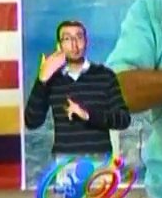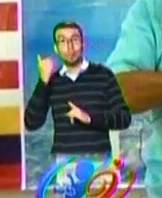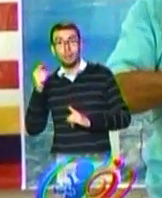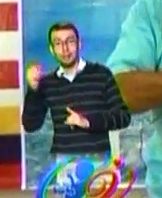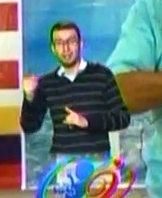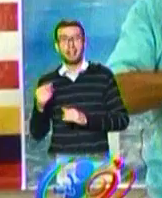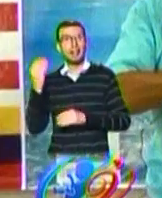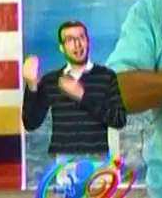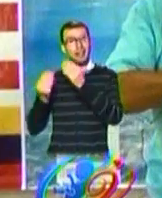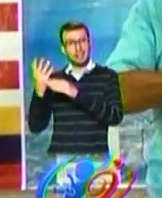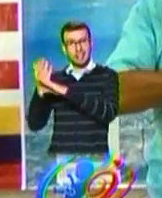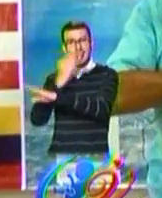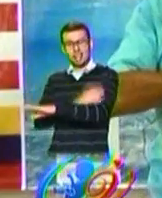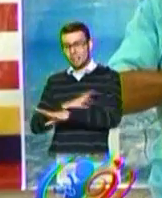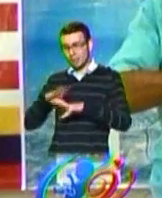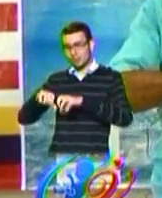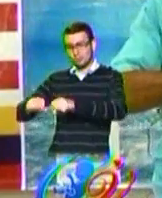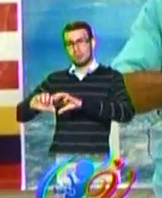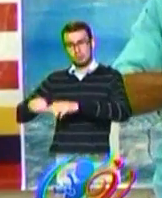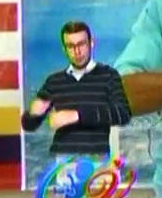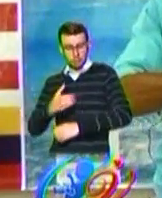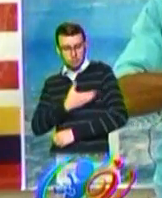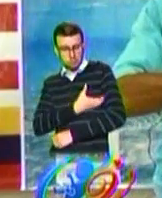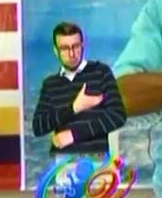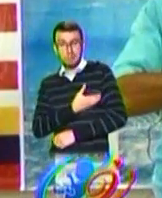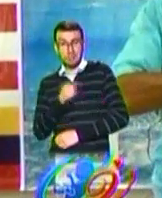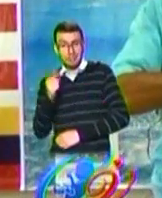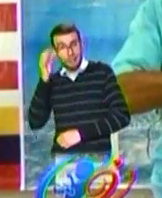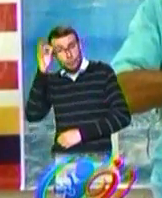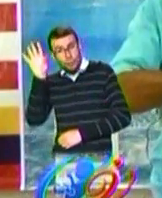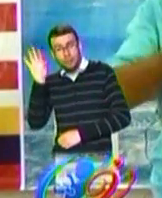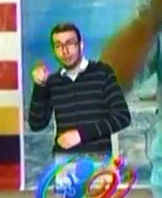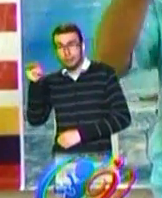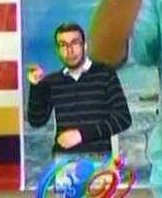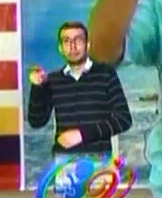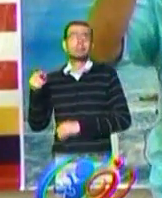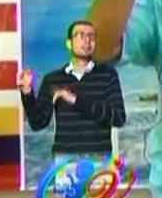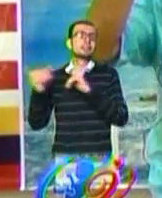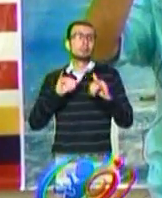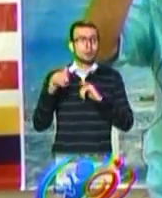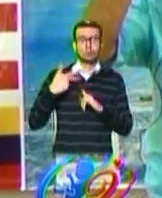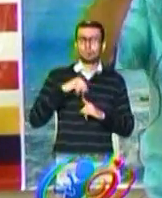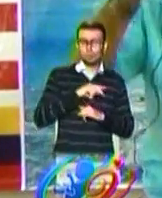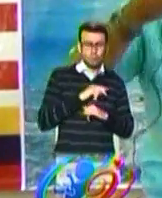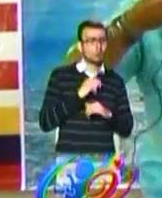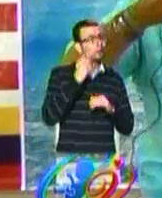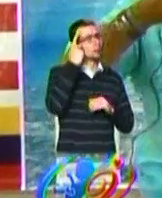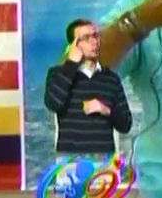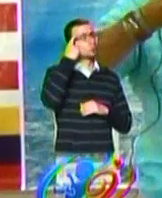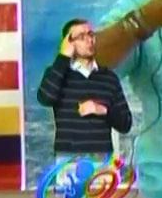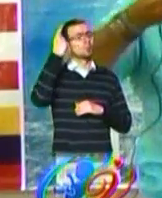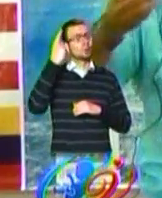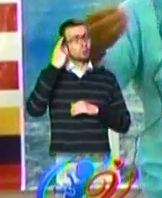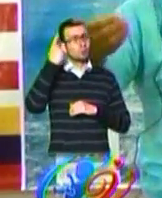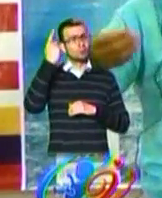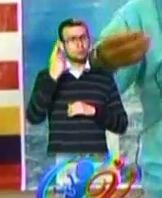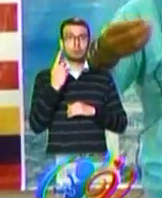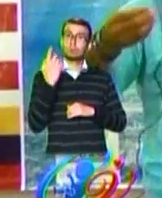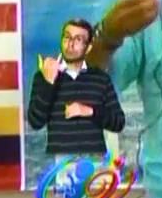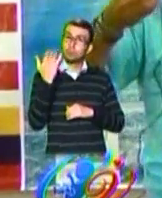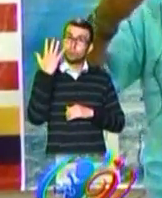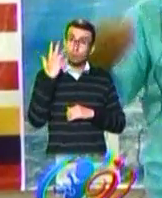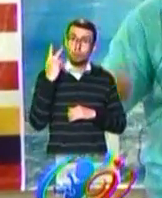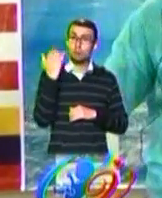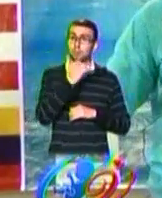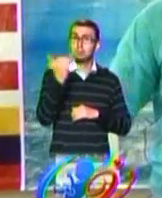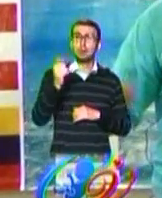barro? Que nosotros podemos hacer eso. Es que la mente, nosotros escuchamos casos clínicos todos los días de